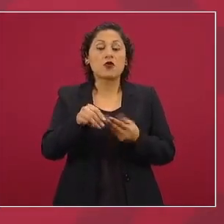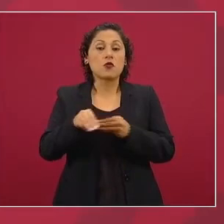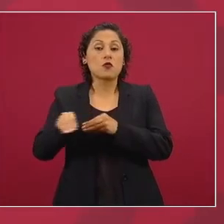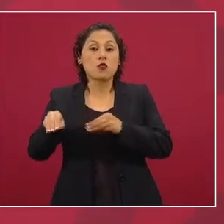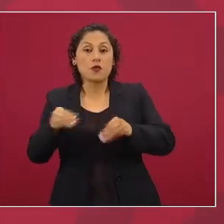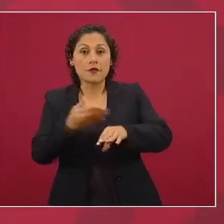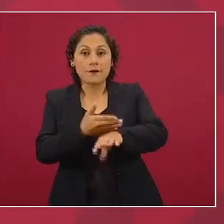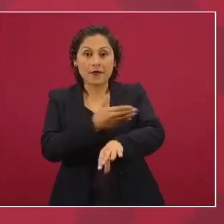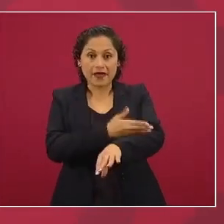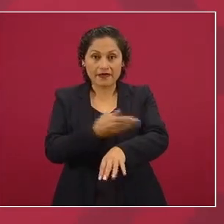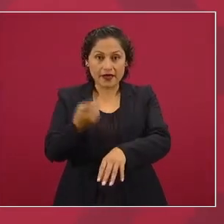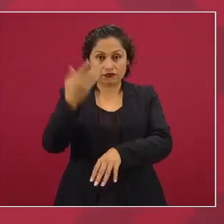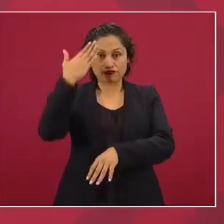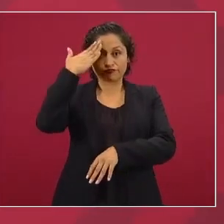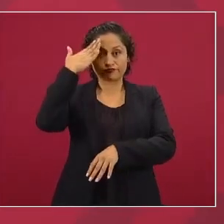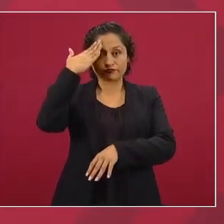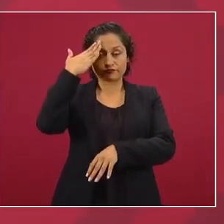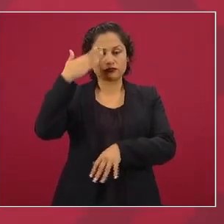bueno,